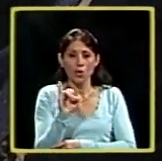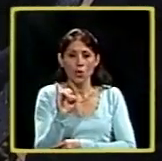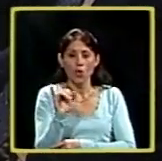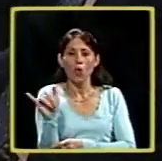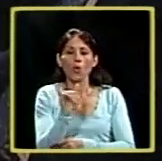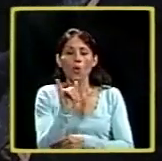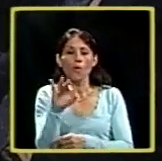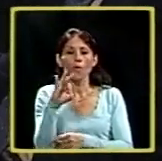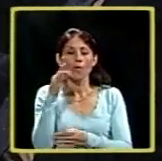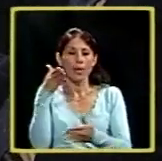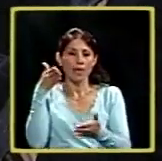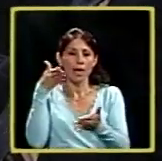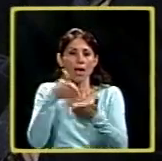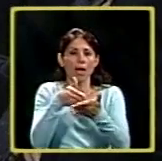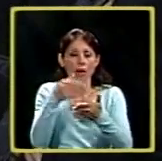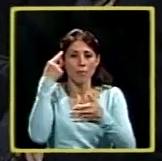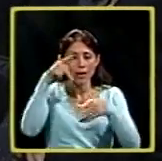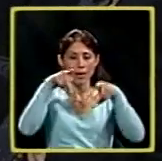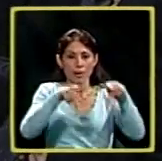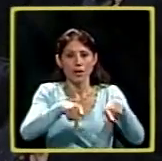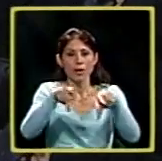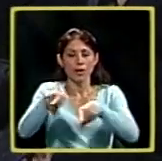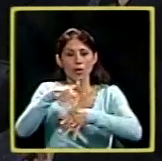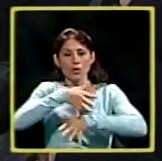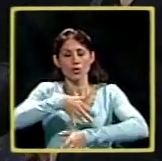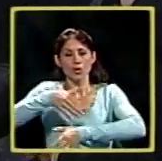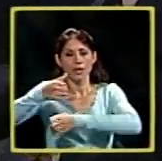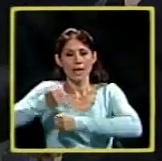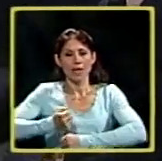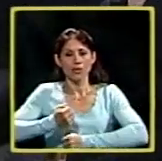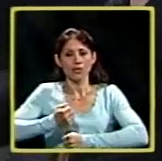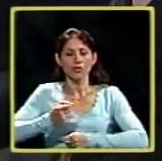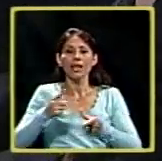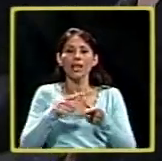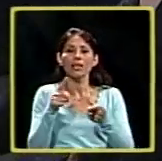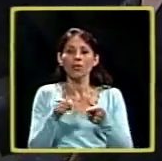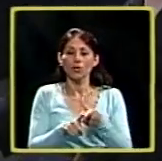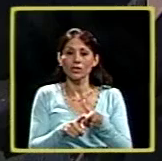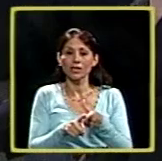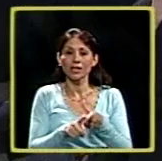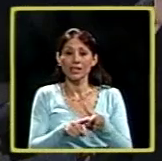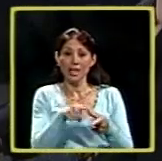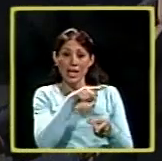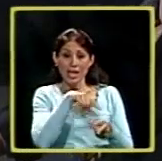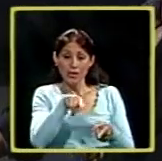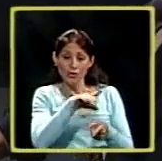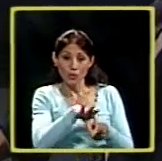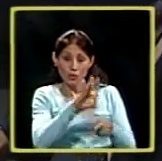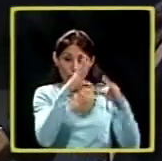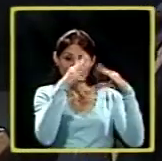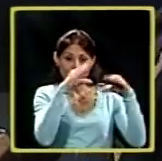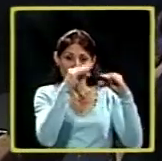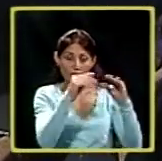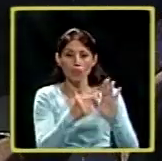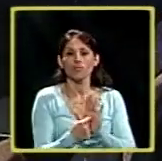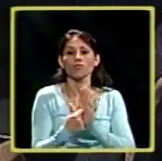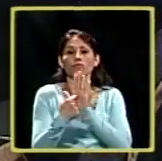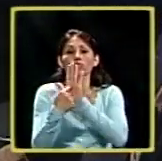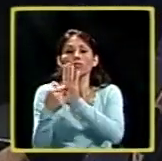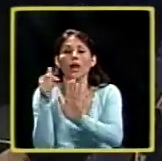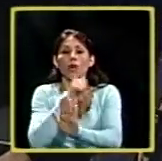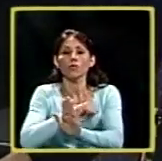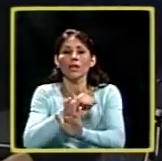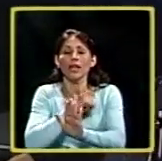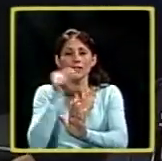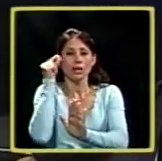soldados. Y entonces le hicieron ver a las autoridades del gobierno, pues, que la